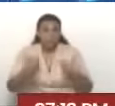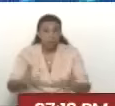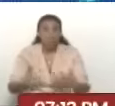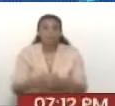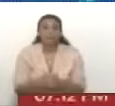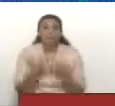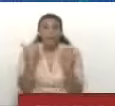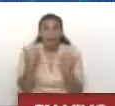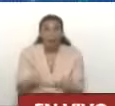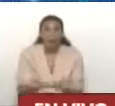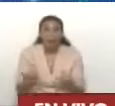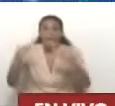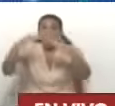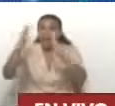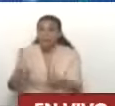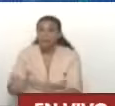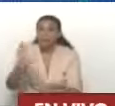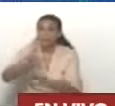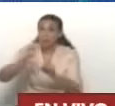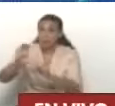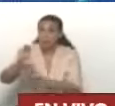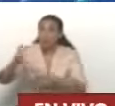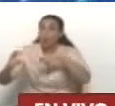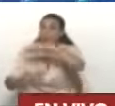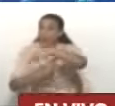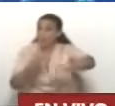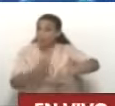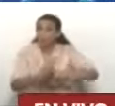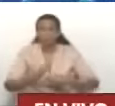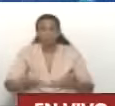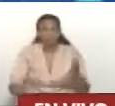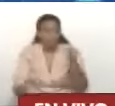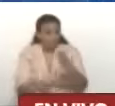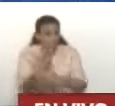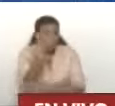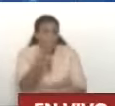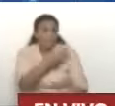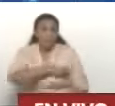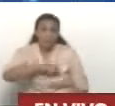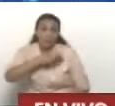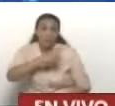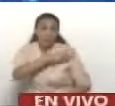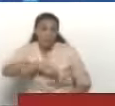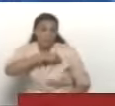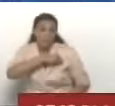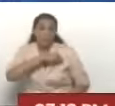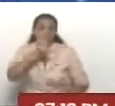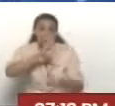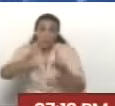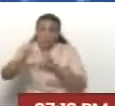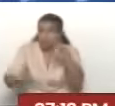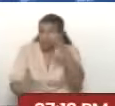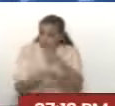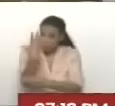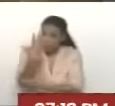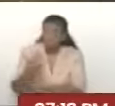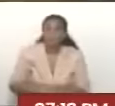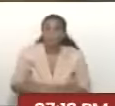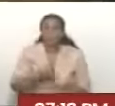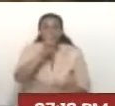y ahora las casas de cultura, con la revolución que ha surgido, con la gran misión Viva Venezuela, mi patria